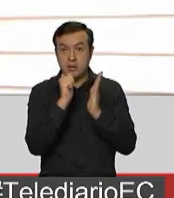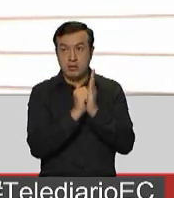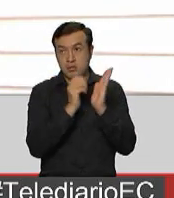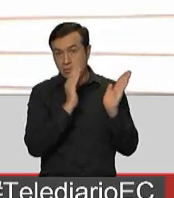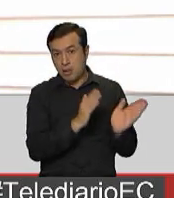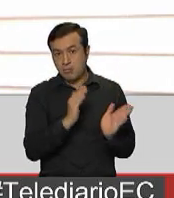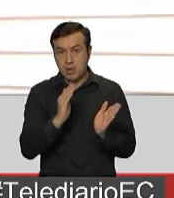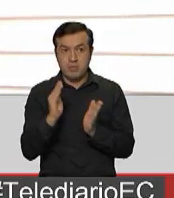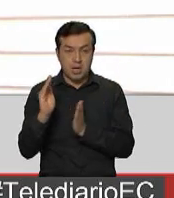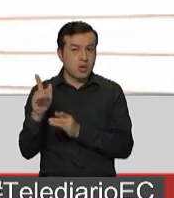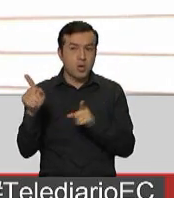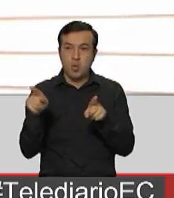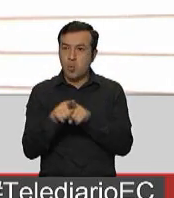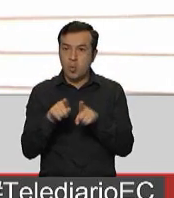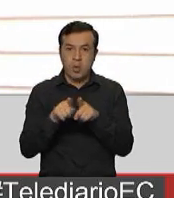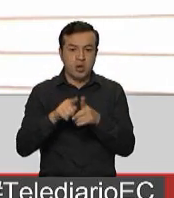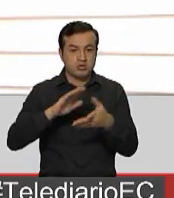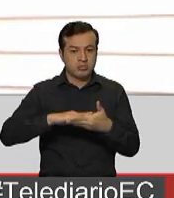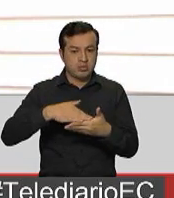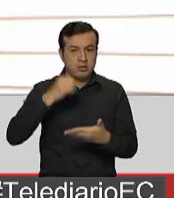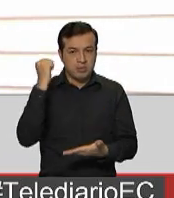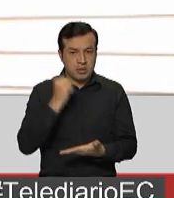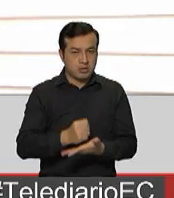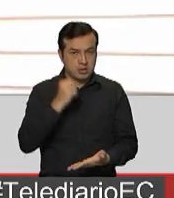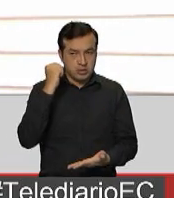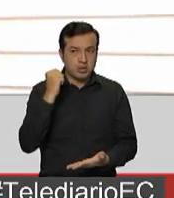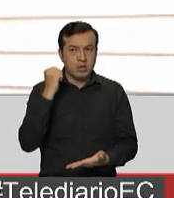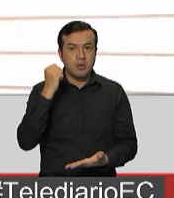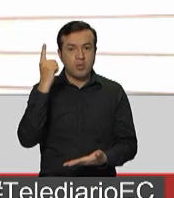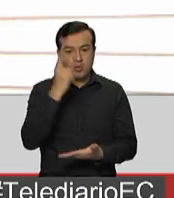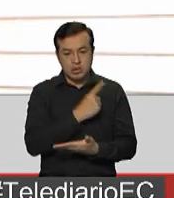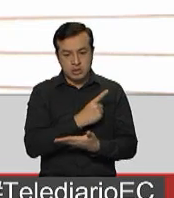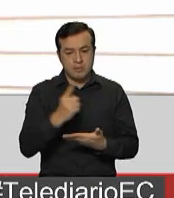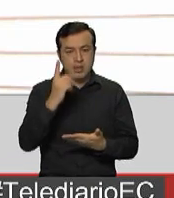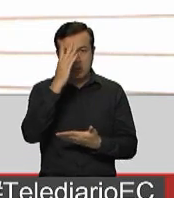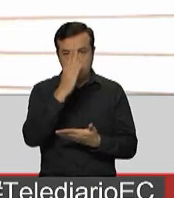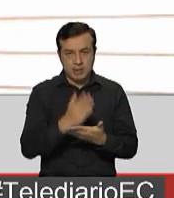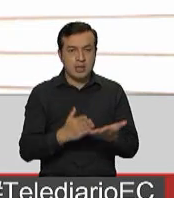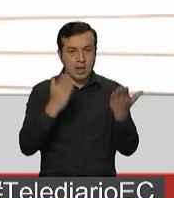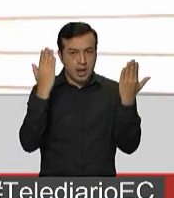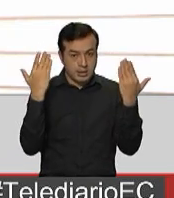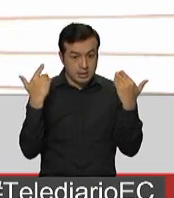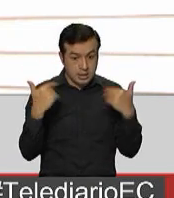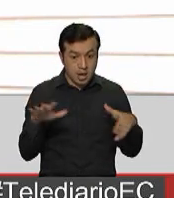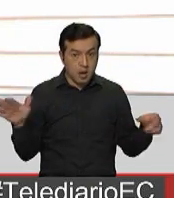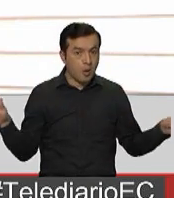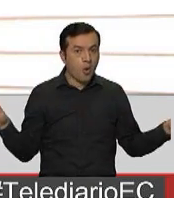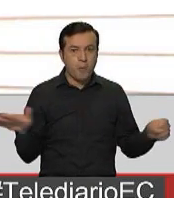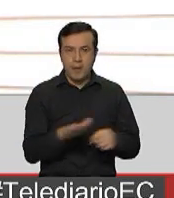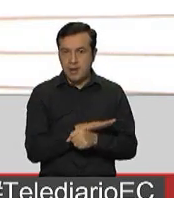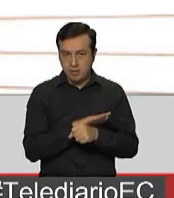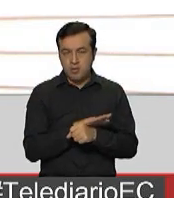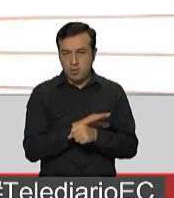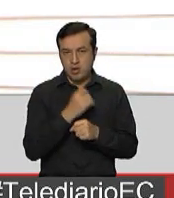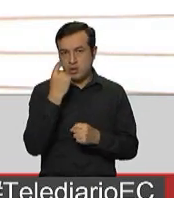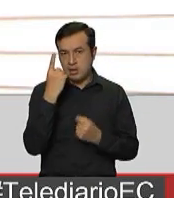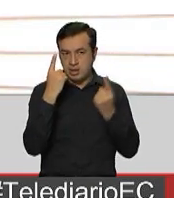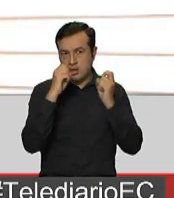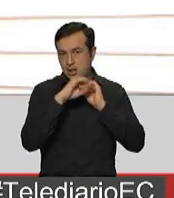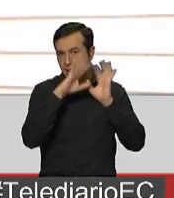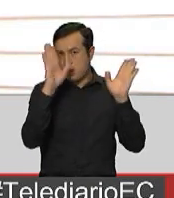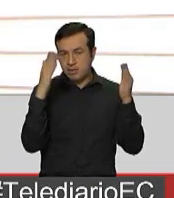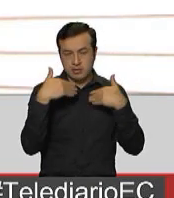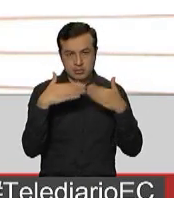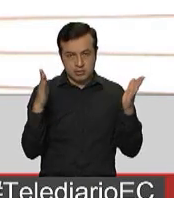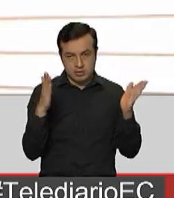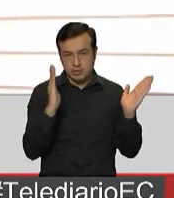exactamente lo mismo con el servicio de pasaportes. Calculamos que en una semana y media podemos ya tener claridades de cuándo vamos a abrir el